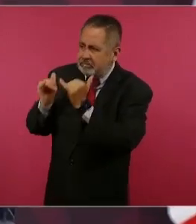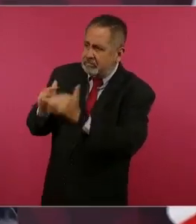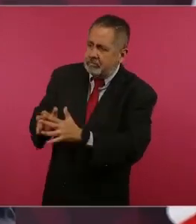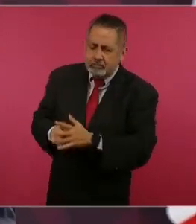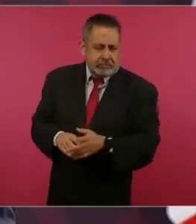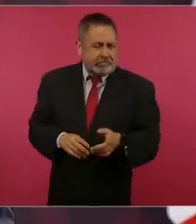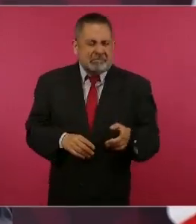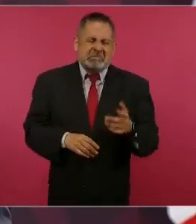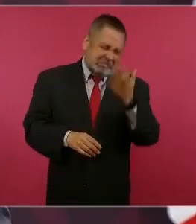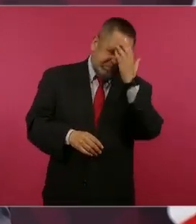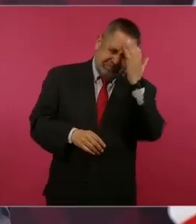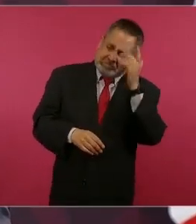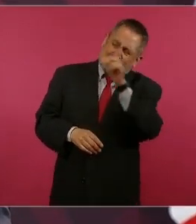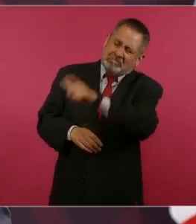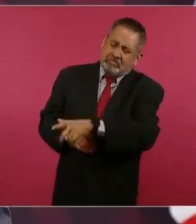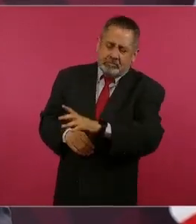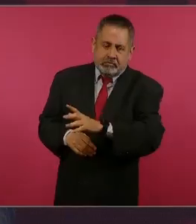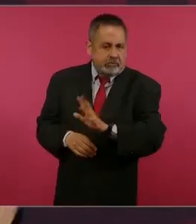corrupción.